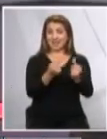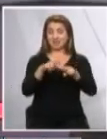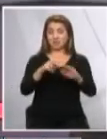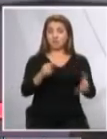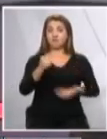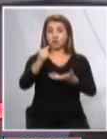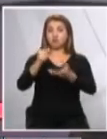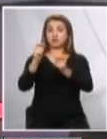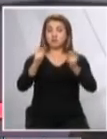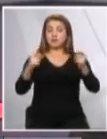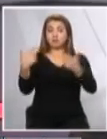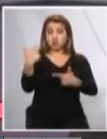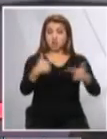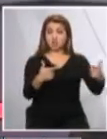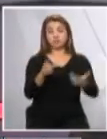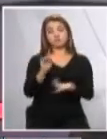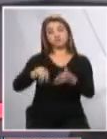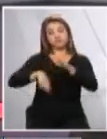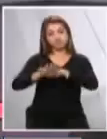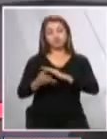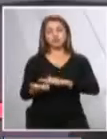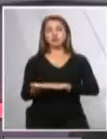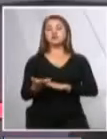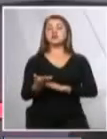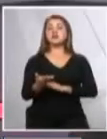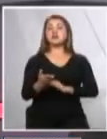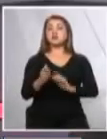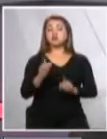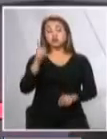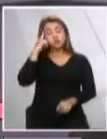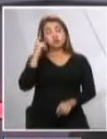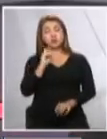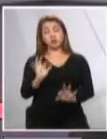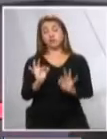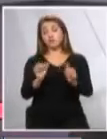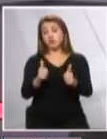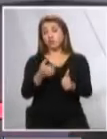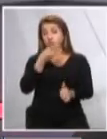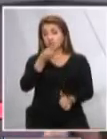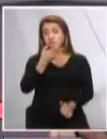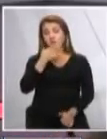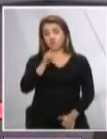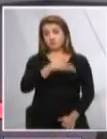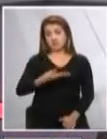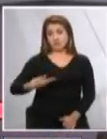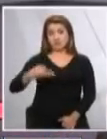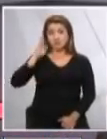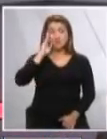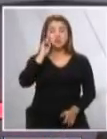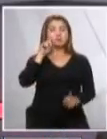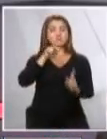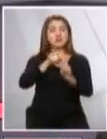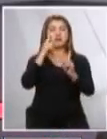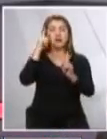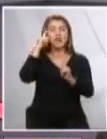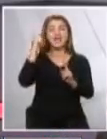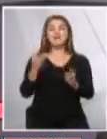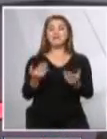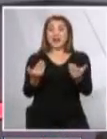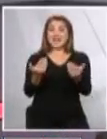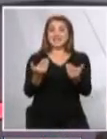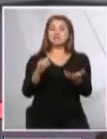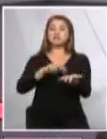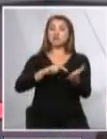por ejemplo, a campañas políticas. Así que me parece que es prudente y es positiva en ese sentido. Yo creo que es correcto cuando se da una mirada esperanzadora acerca de